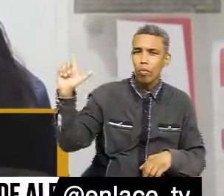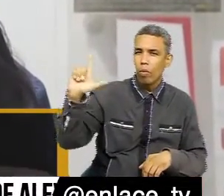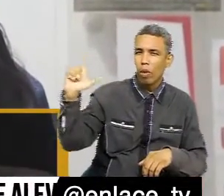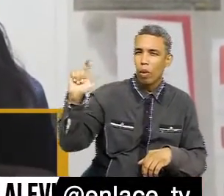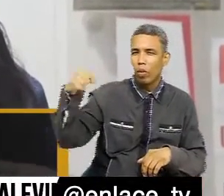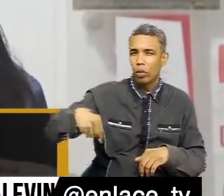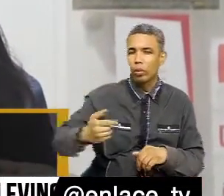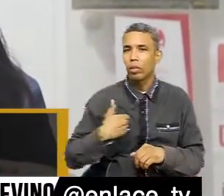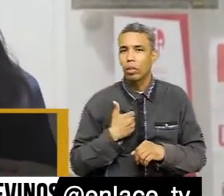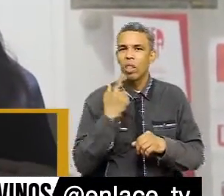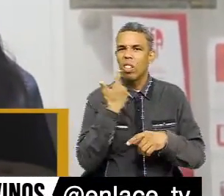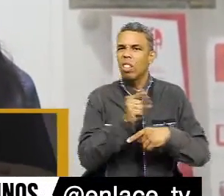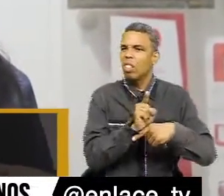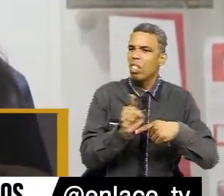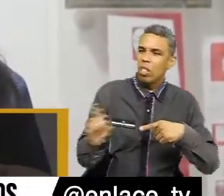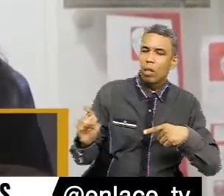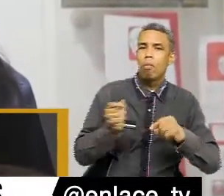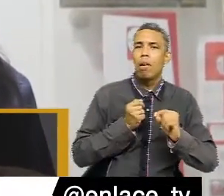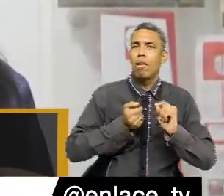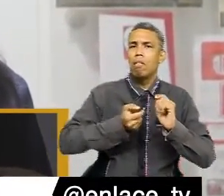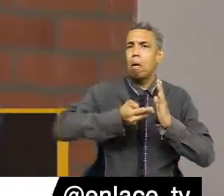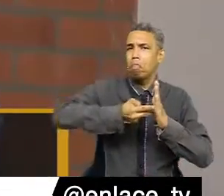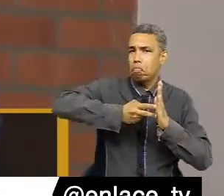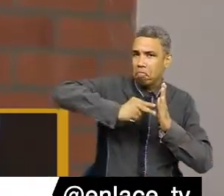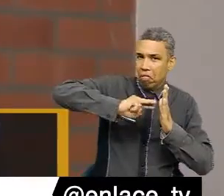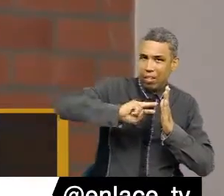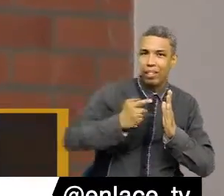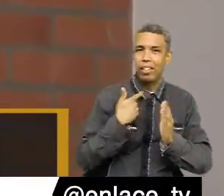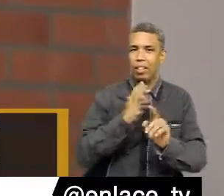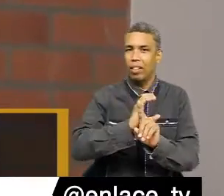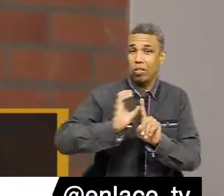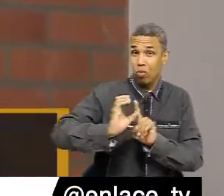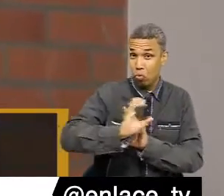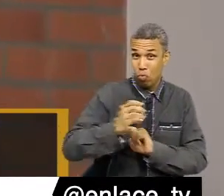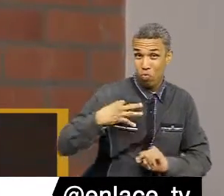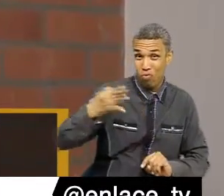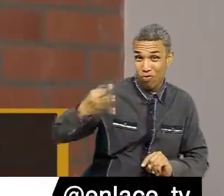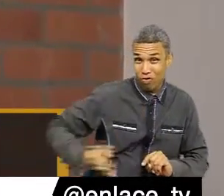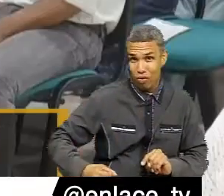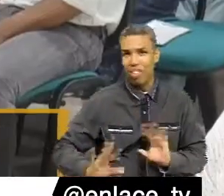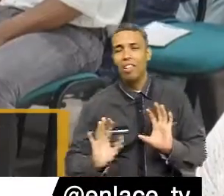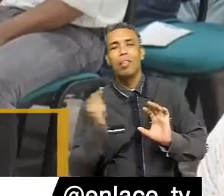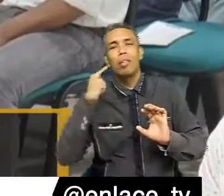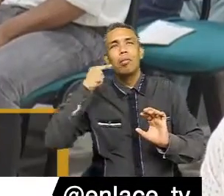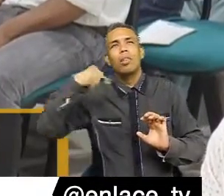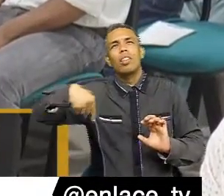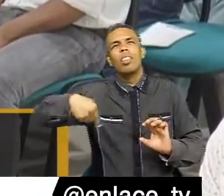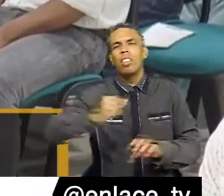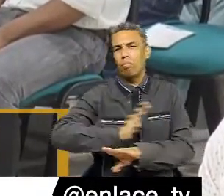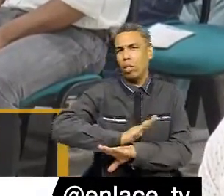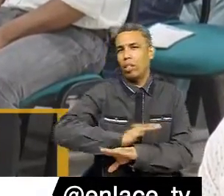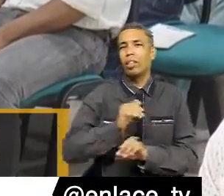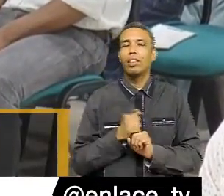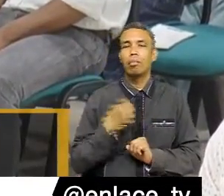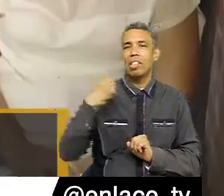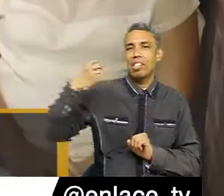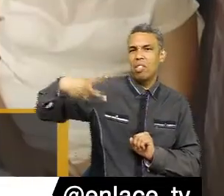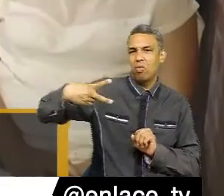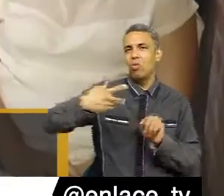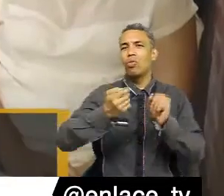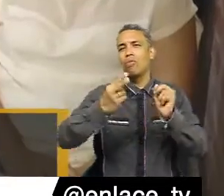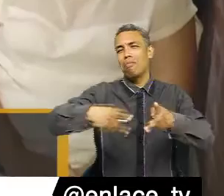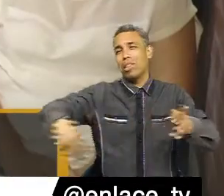Semana Técnica y Cultural con dos eventos. Tenemos en la jornada de la tarde el segundo encuentro de nuestros egresados, donde se les va a orientar